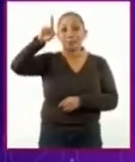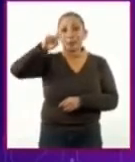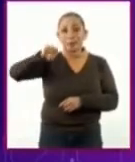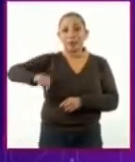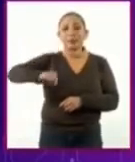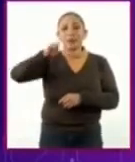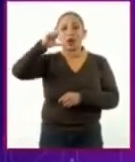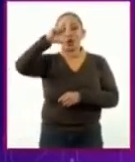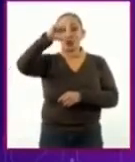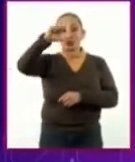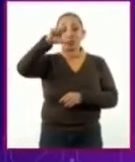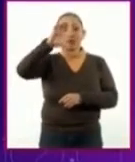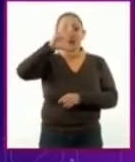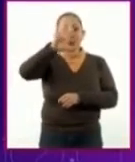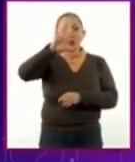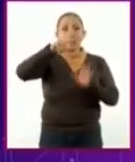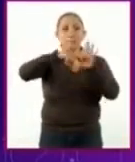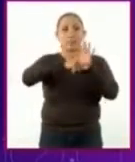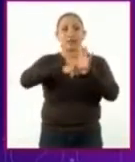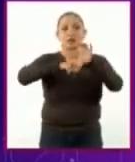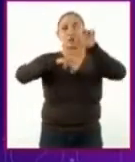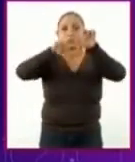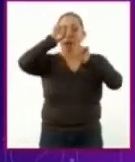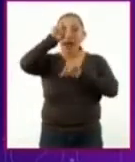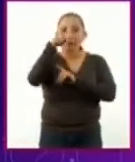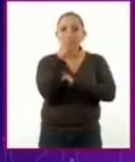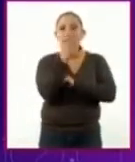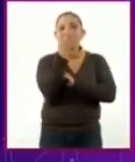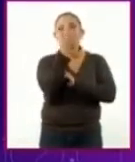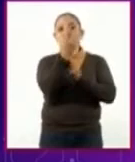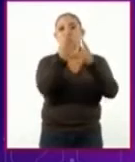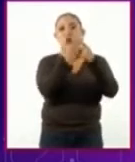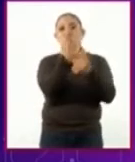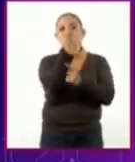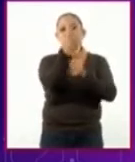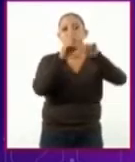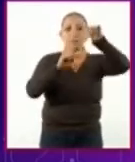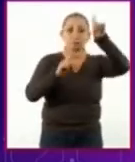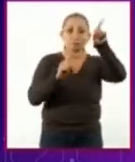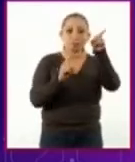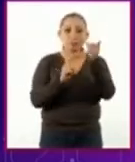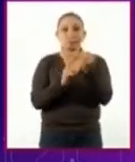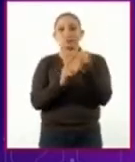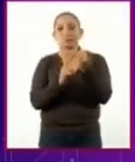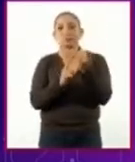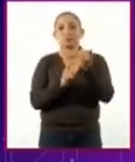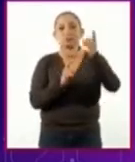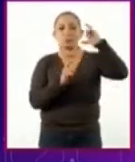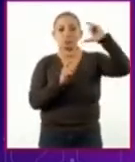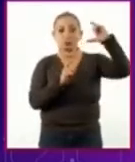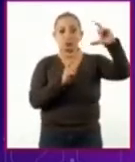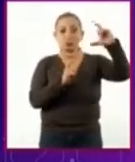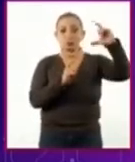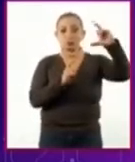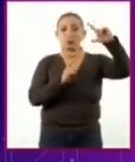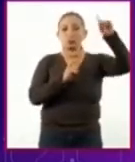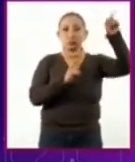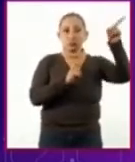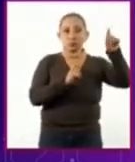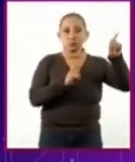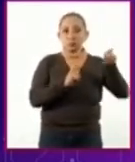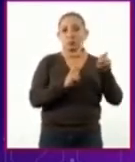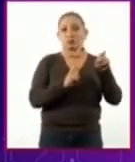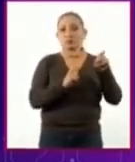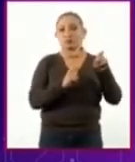corchete, 5 menos se abre paréntesis, 2 por 1 se cierra paréntesis, se cierra corchete y se cierra